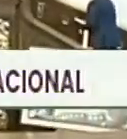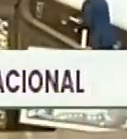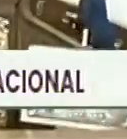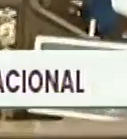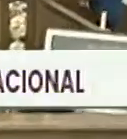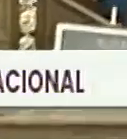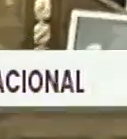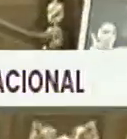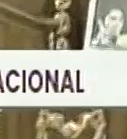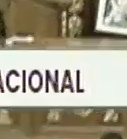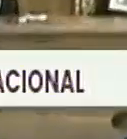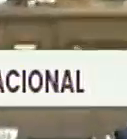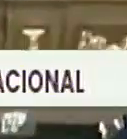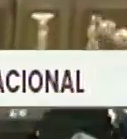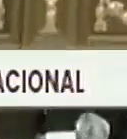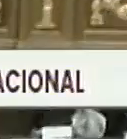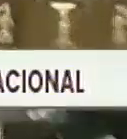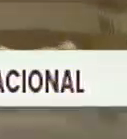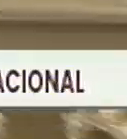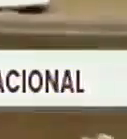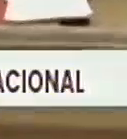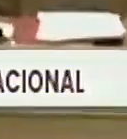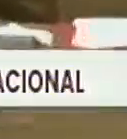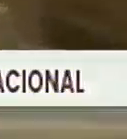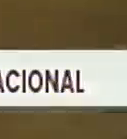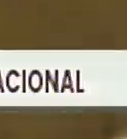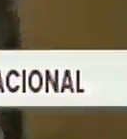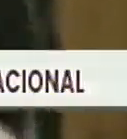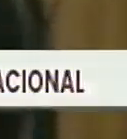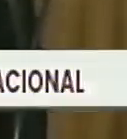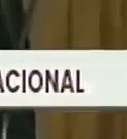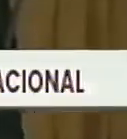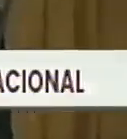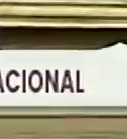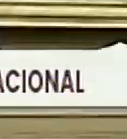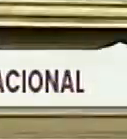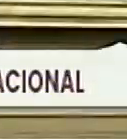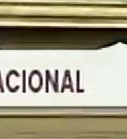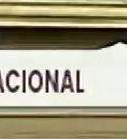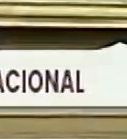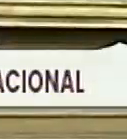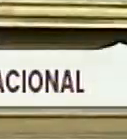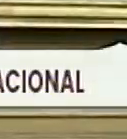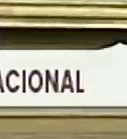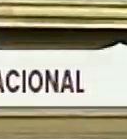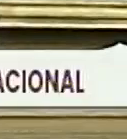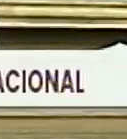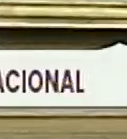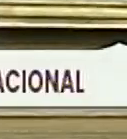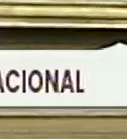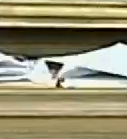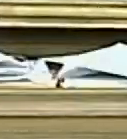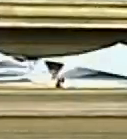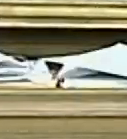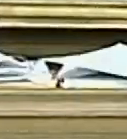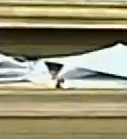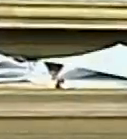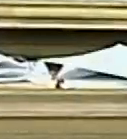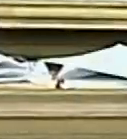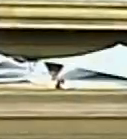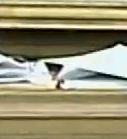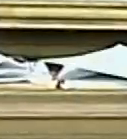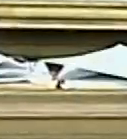Muchas gracias, querido diputado, y felicitaciones nuevamente por el intenso trabajo que llevó adelante el Comité de